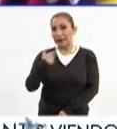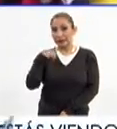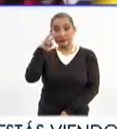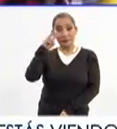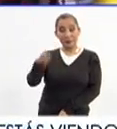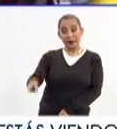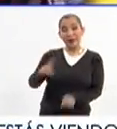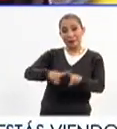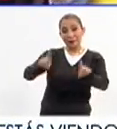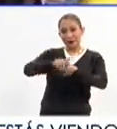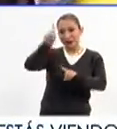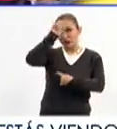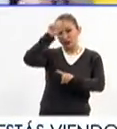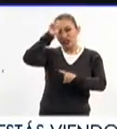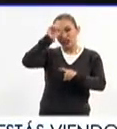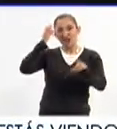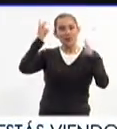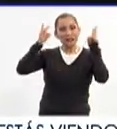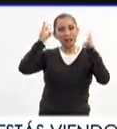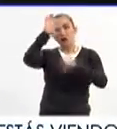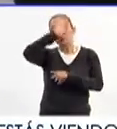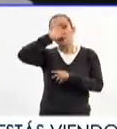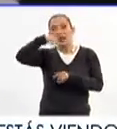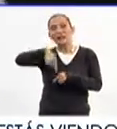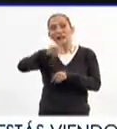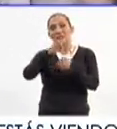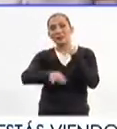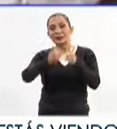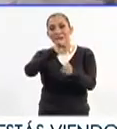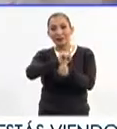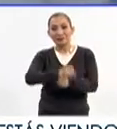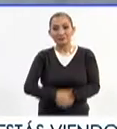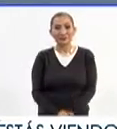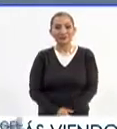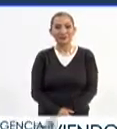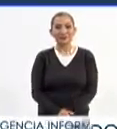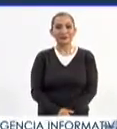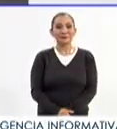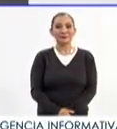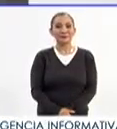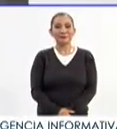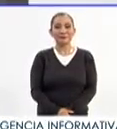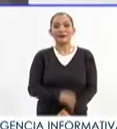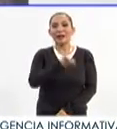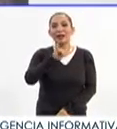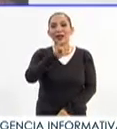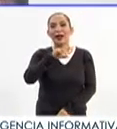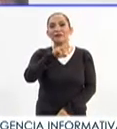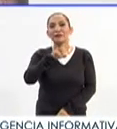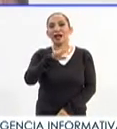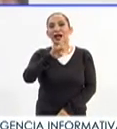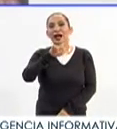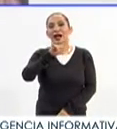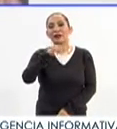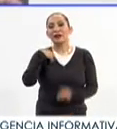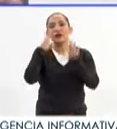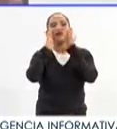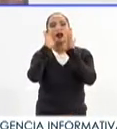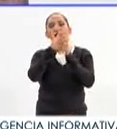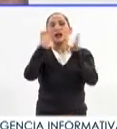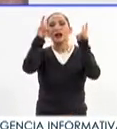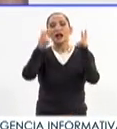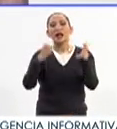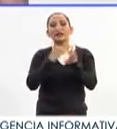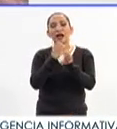te pierdas nuestras recomendaciones culturales para este fin de semana. Y Javier Aranda nos confiesa que ha leído El